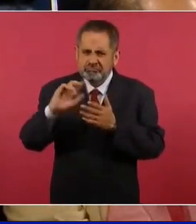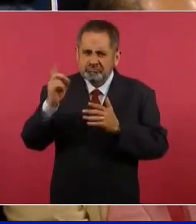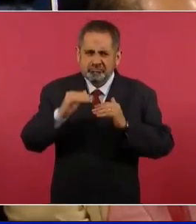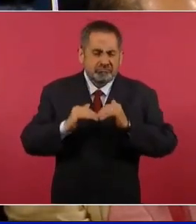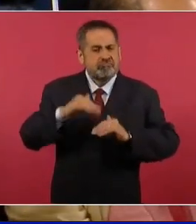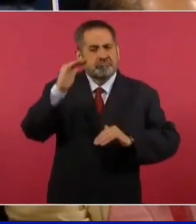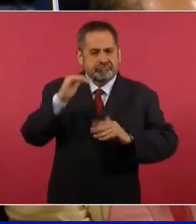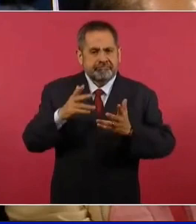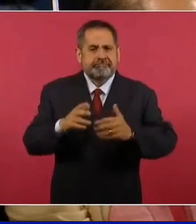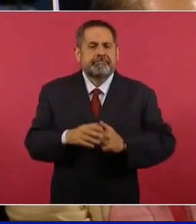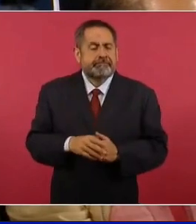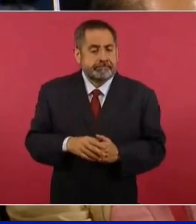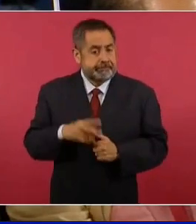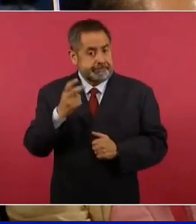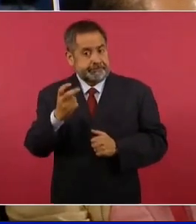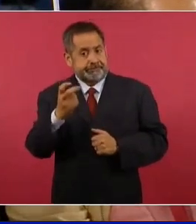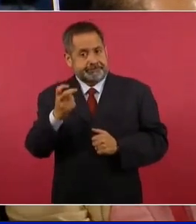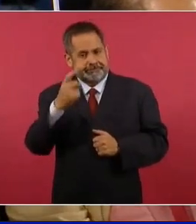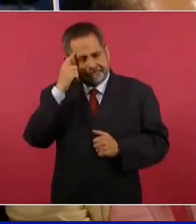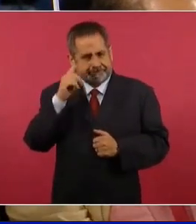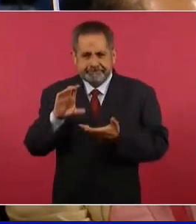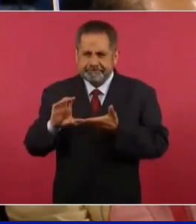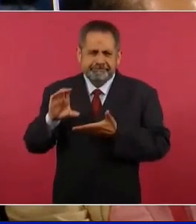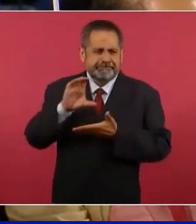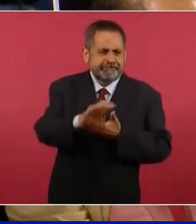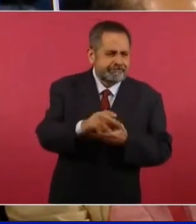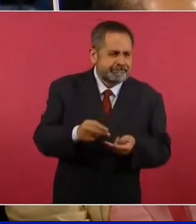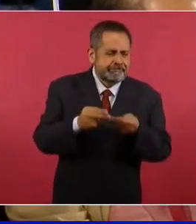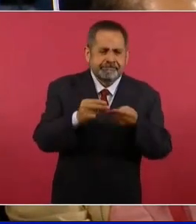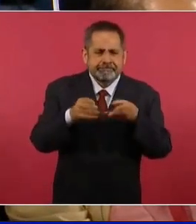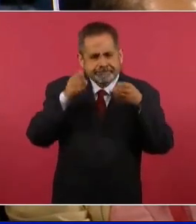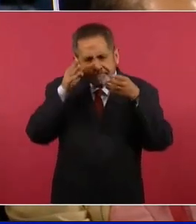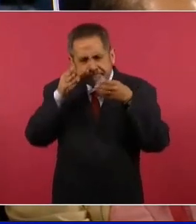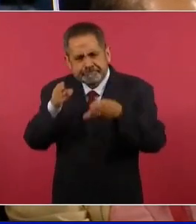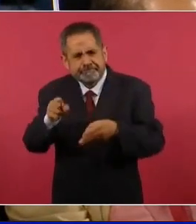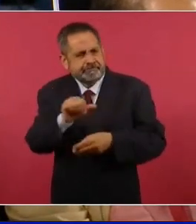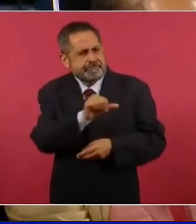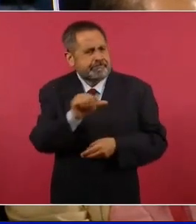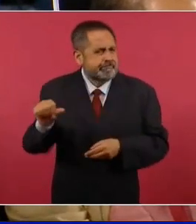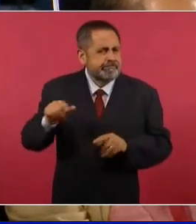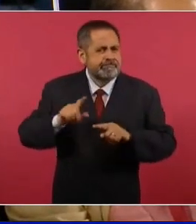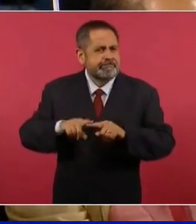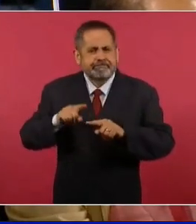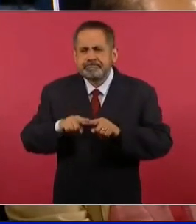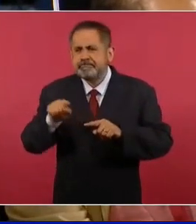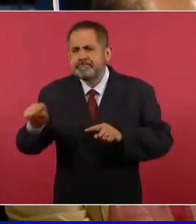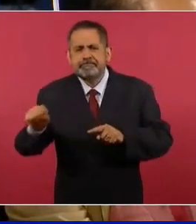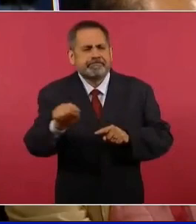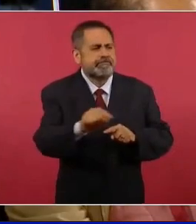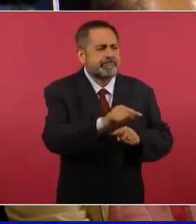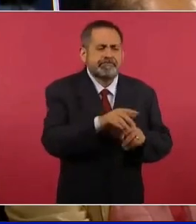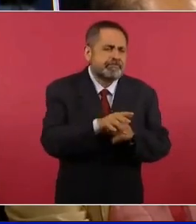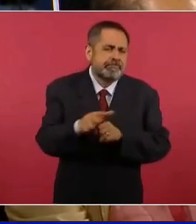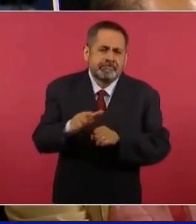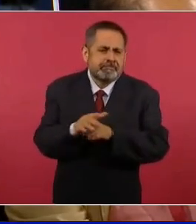27,500 millones de dólares, ¿esta inversión hacia dónde va? ¿Hacia qué sectores va dirigida? Luego de